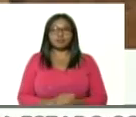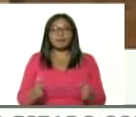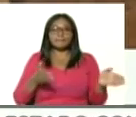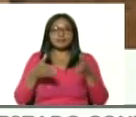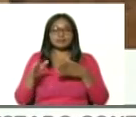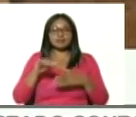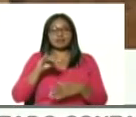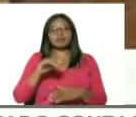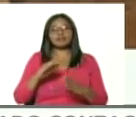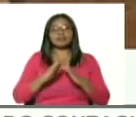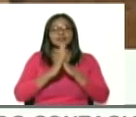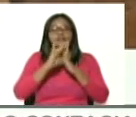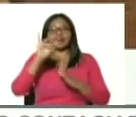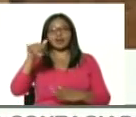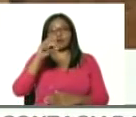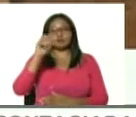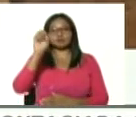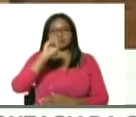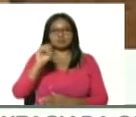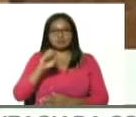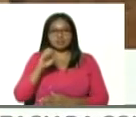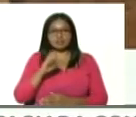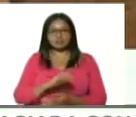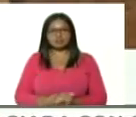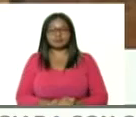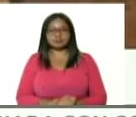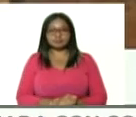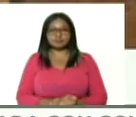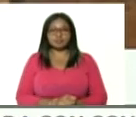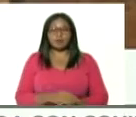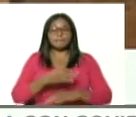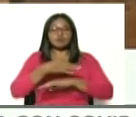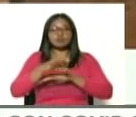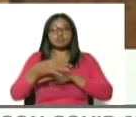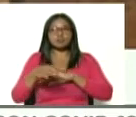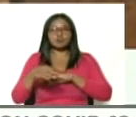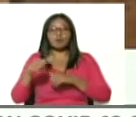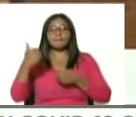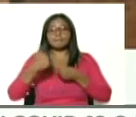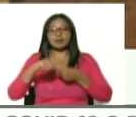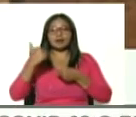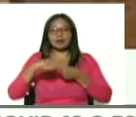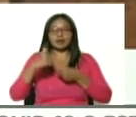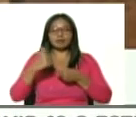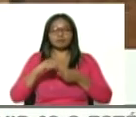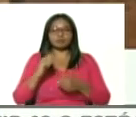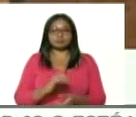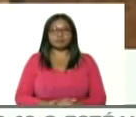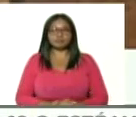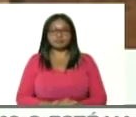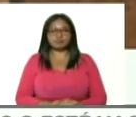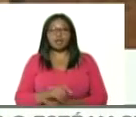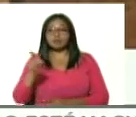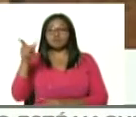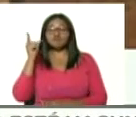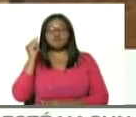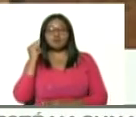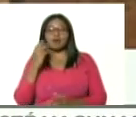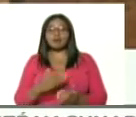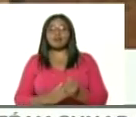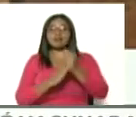San José, parroquia Venancio Pulgar, municipio Maracaibo. Allá está una mujer